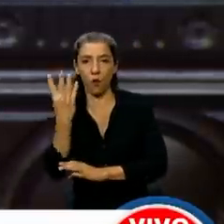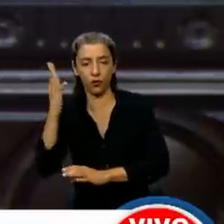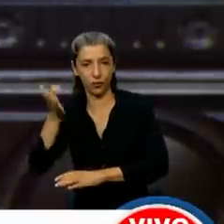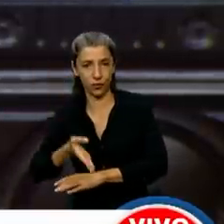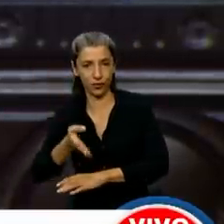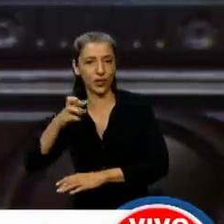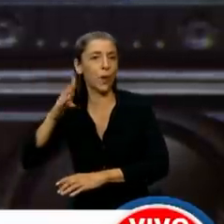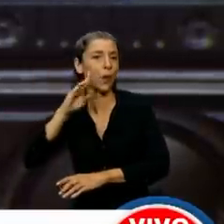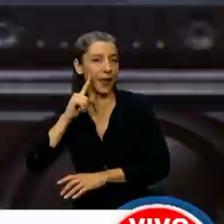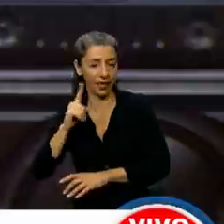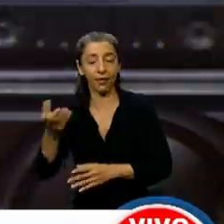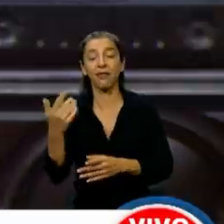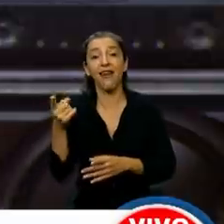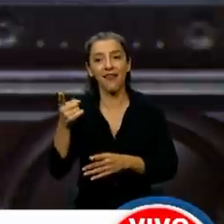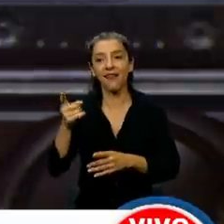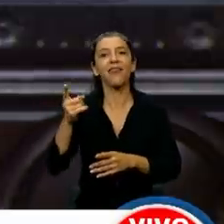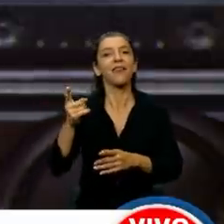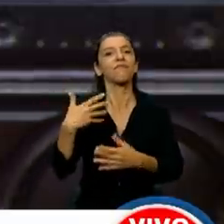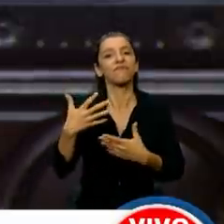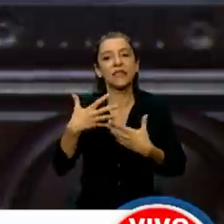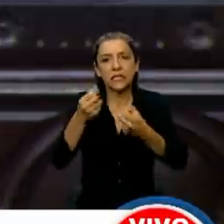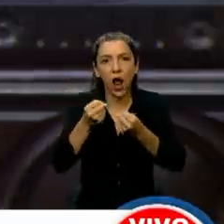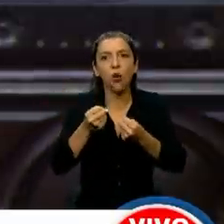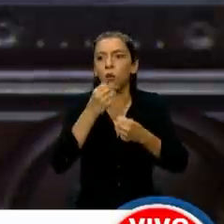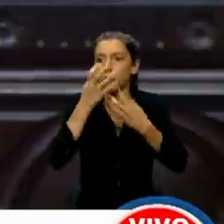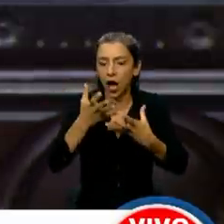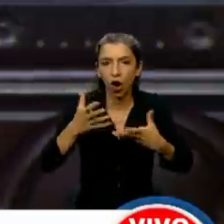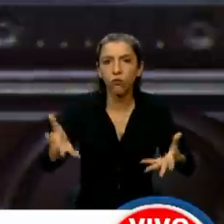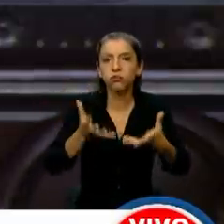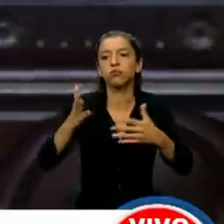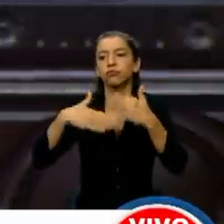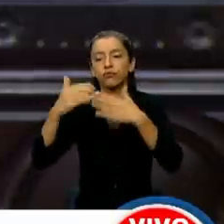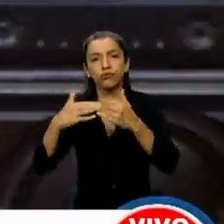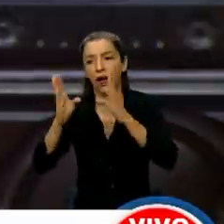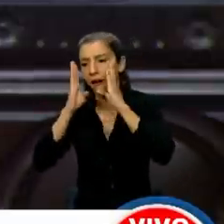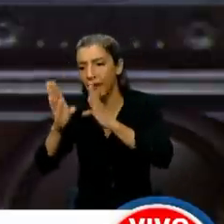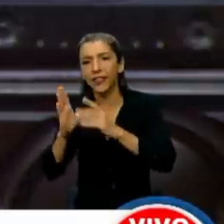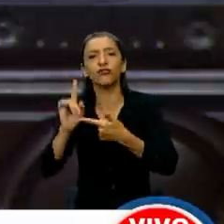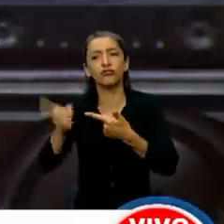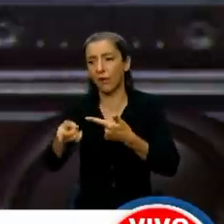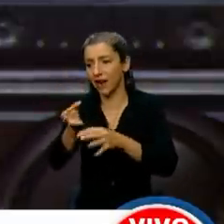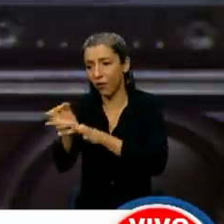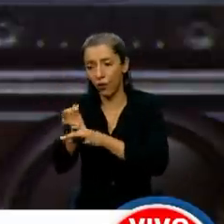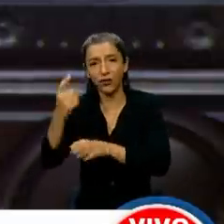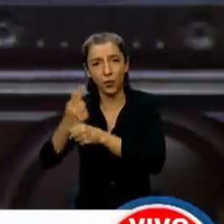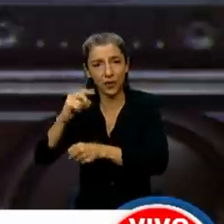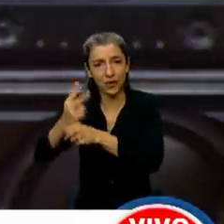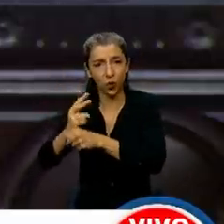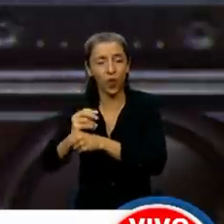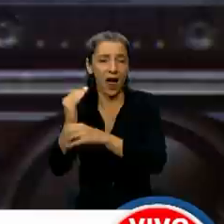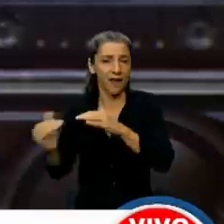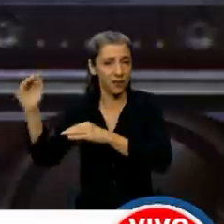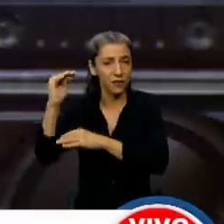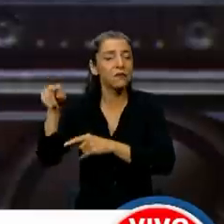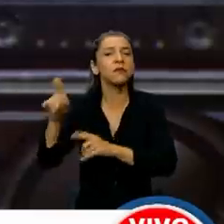sistema de salud fortalece los sistemas de infraestructura y asistencia a la educación primaria secundaria y superior